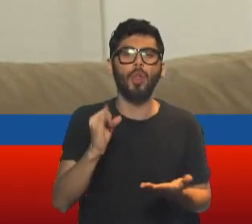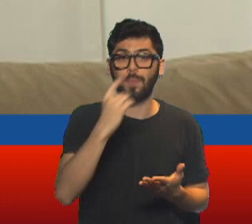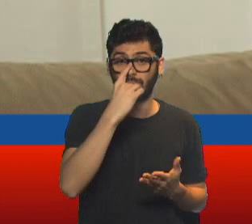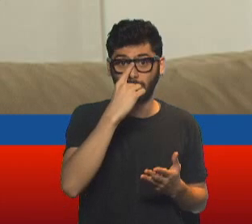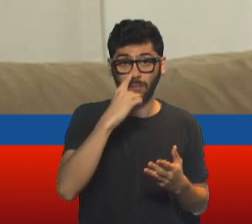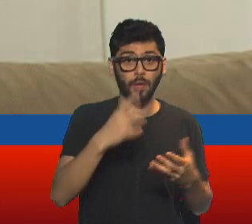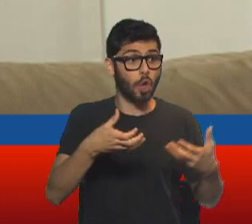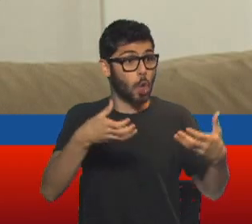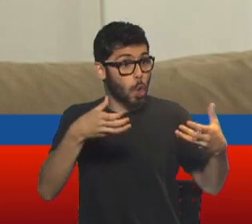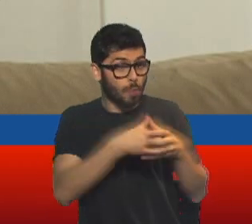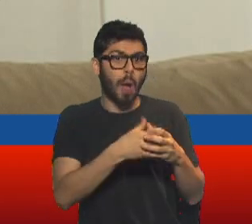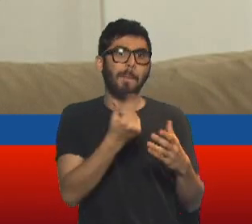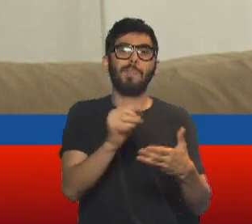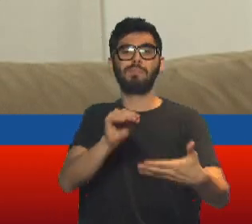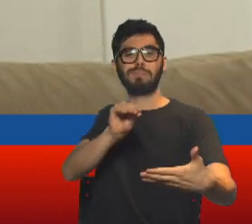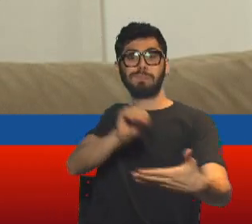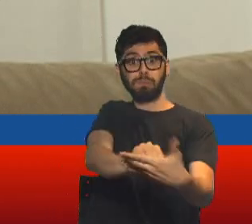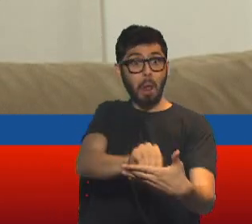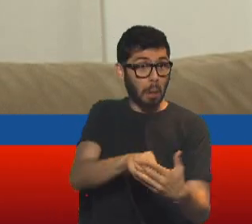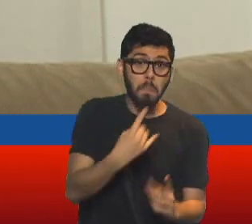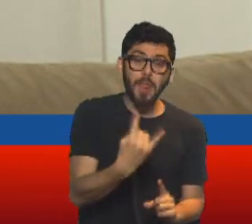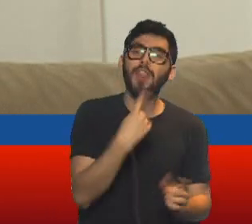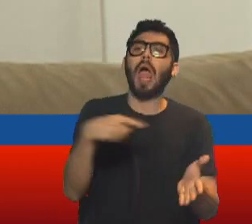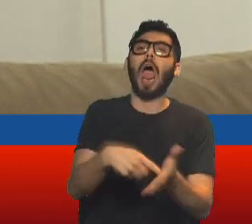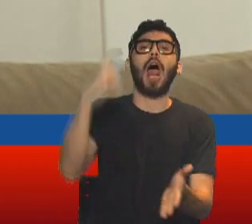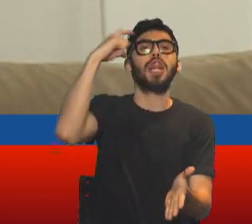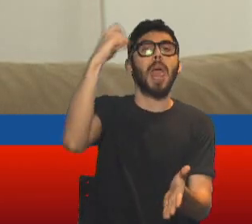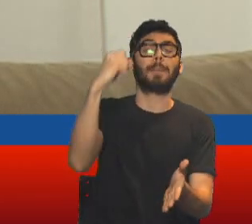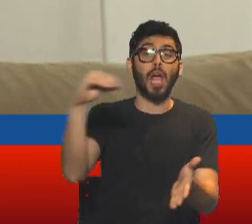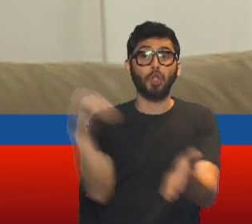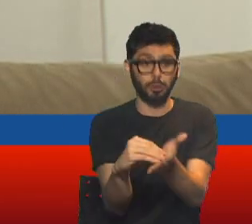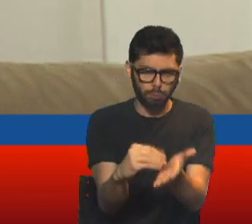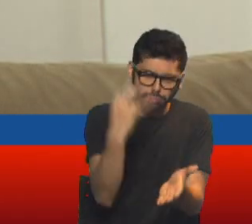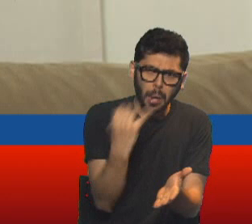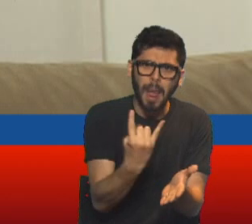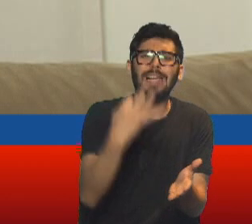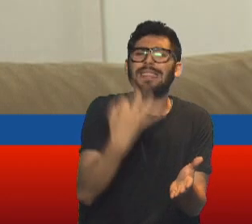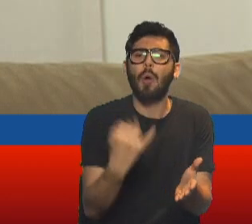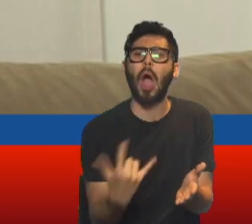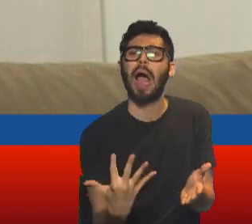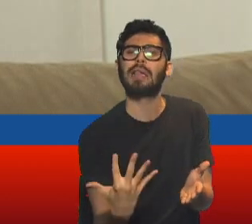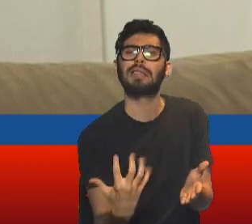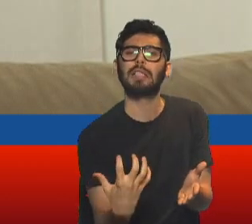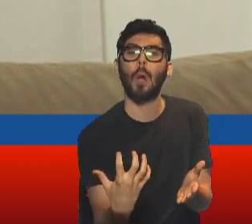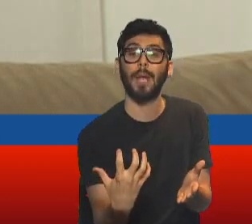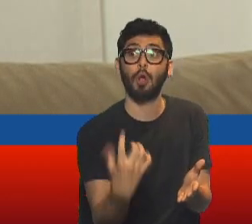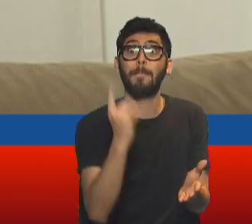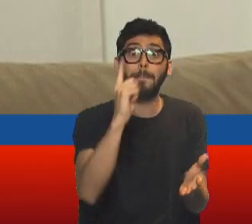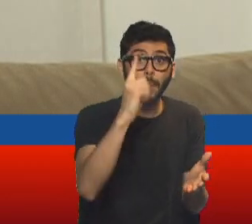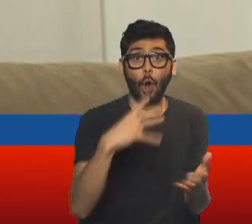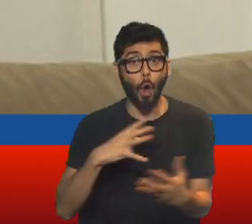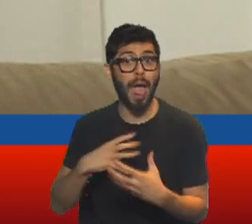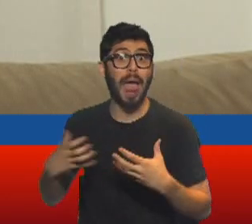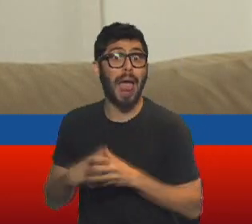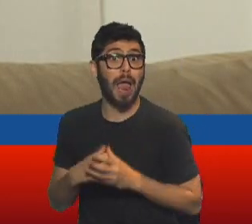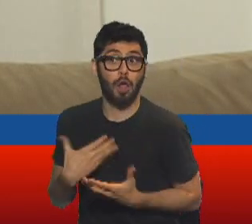no nos mienten cuando nos dicen este producto cuesta 10 pesos. Mentira, debe costar 5. Pero si nosotros no tenemos un equipo del